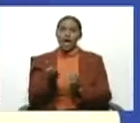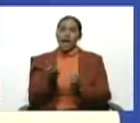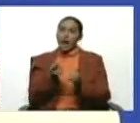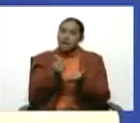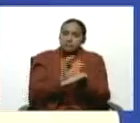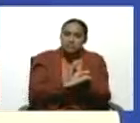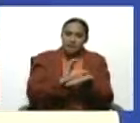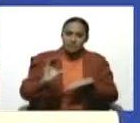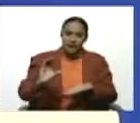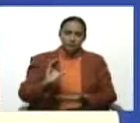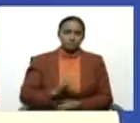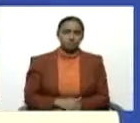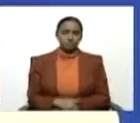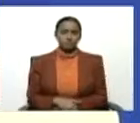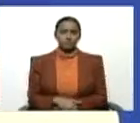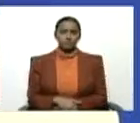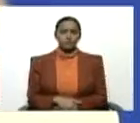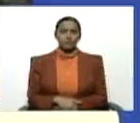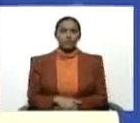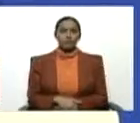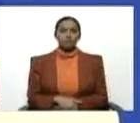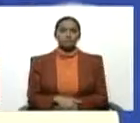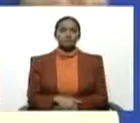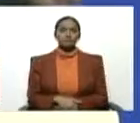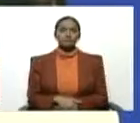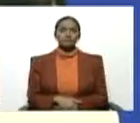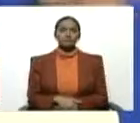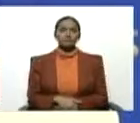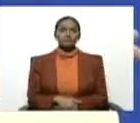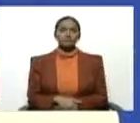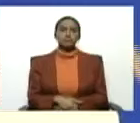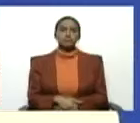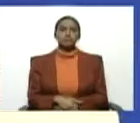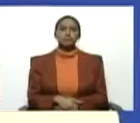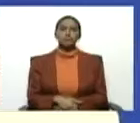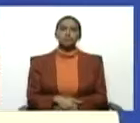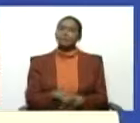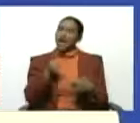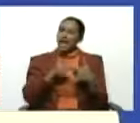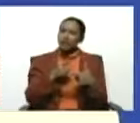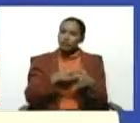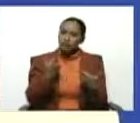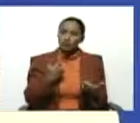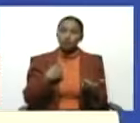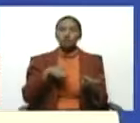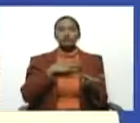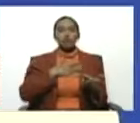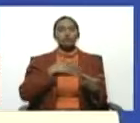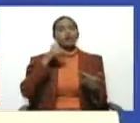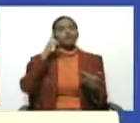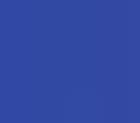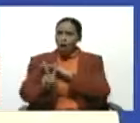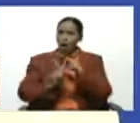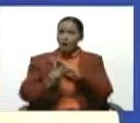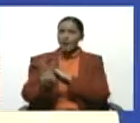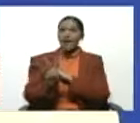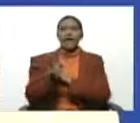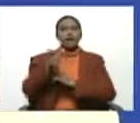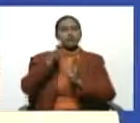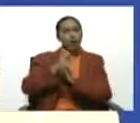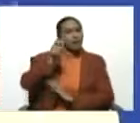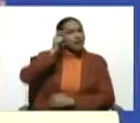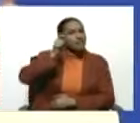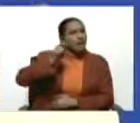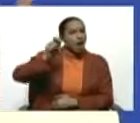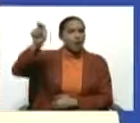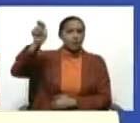y Entonces nosotros esto es convertible bajo la cuenta corri Yo